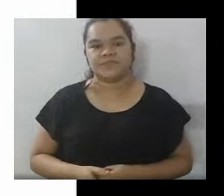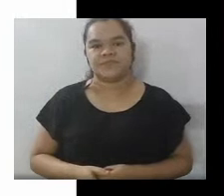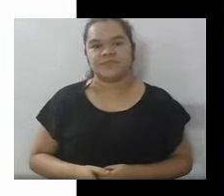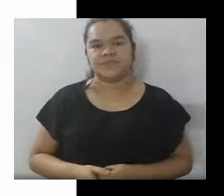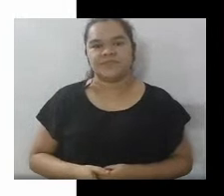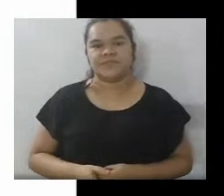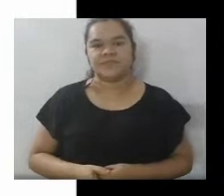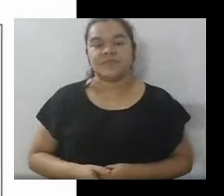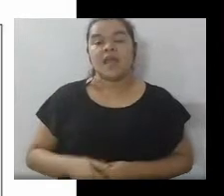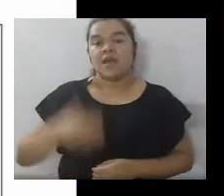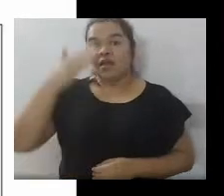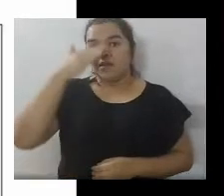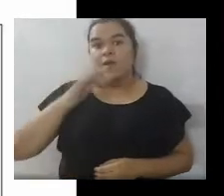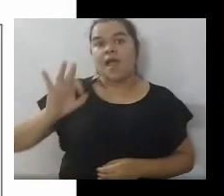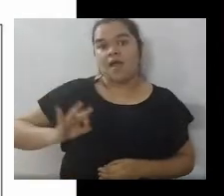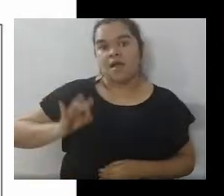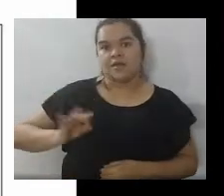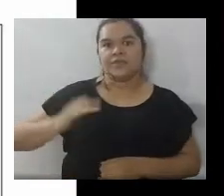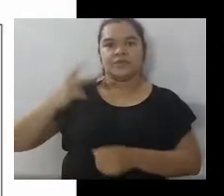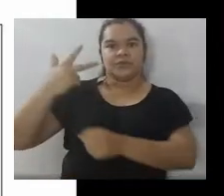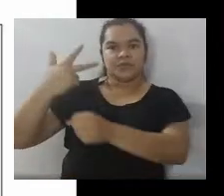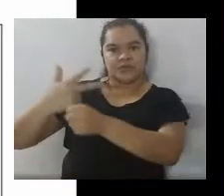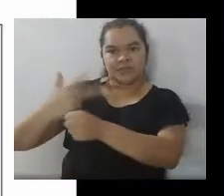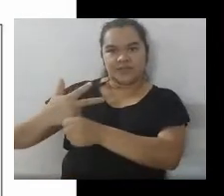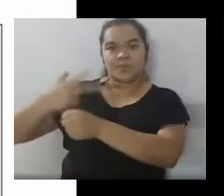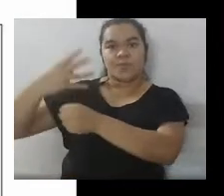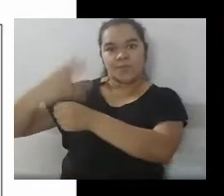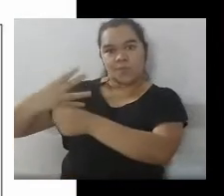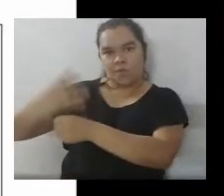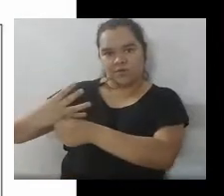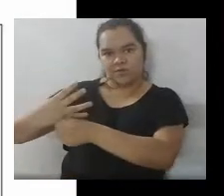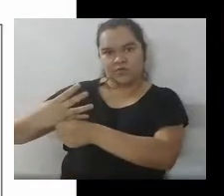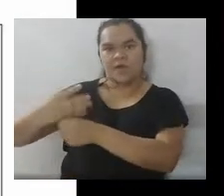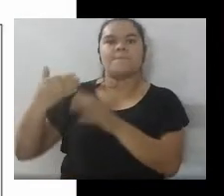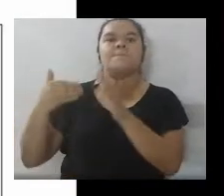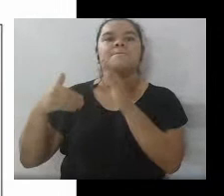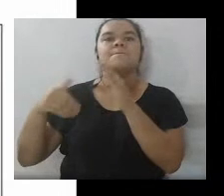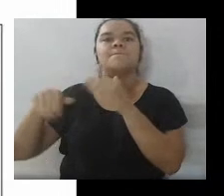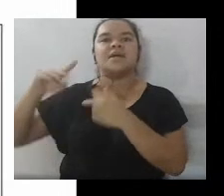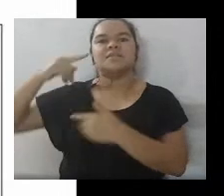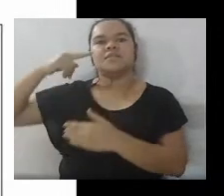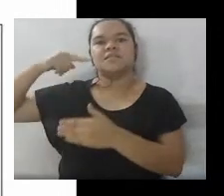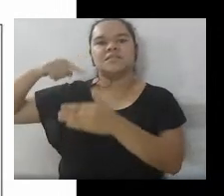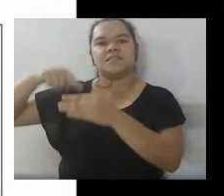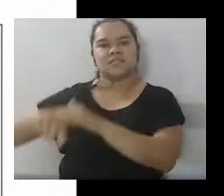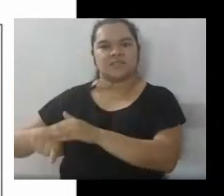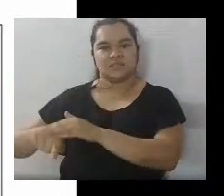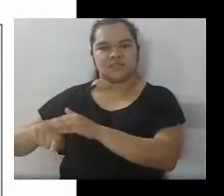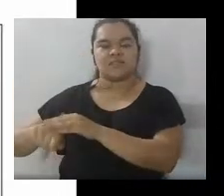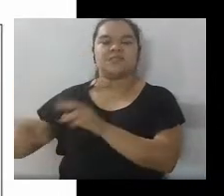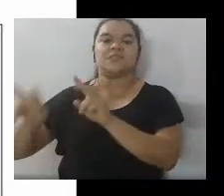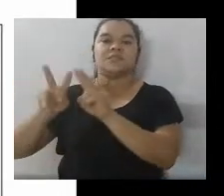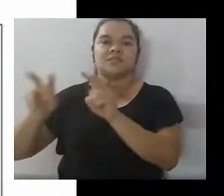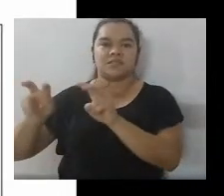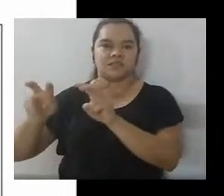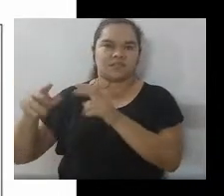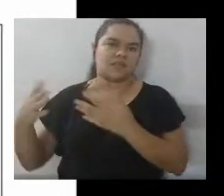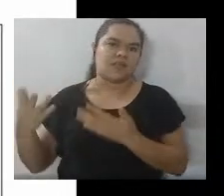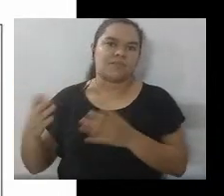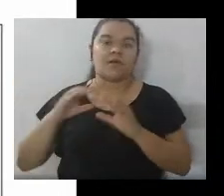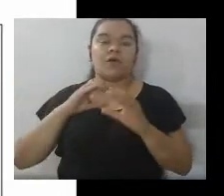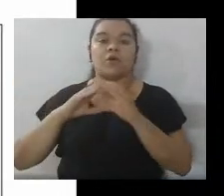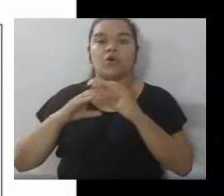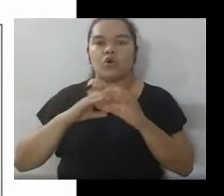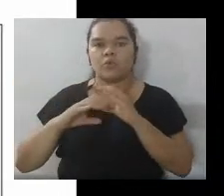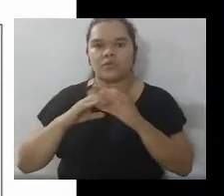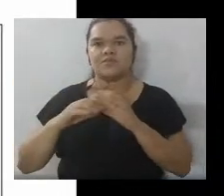En el tercer año y cuarto año tenemos más especificidad en cuanto a los contenidos, comunicaciones